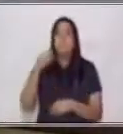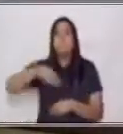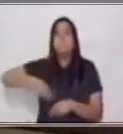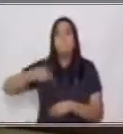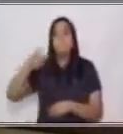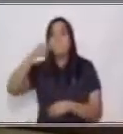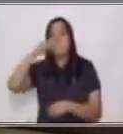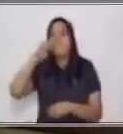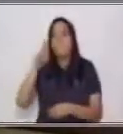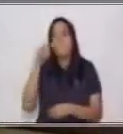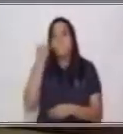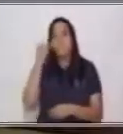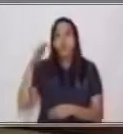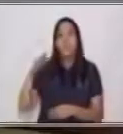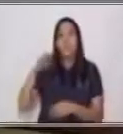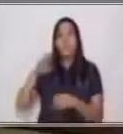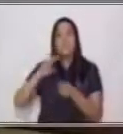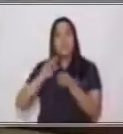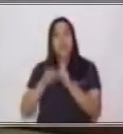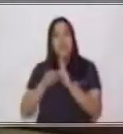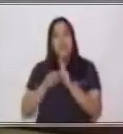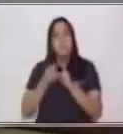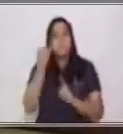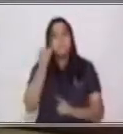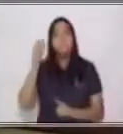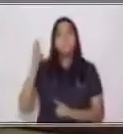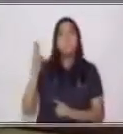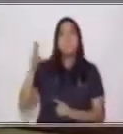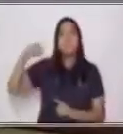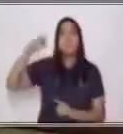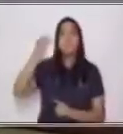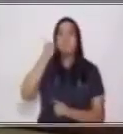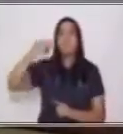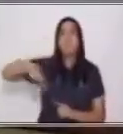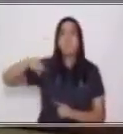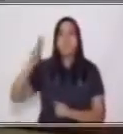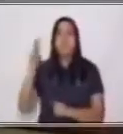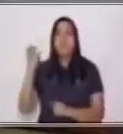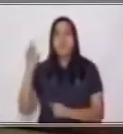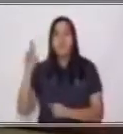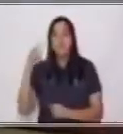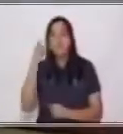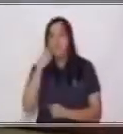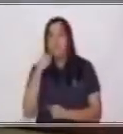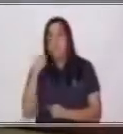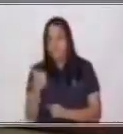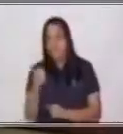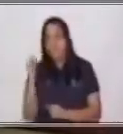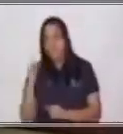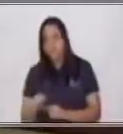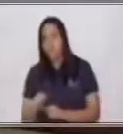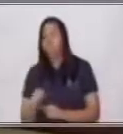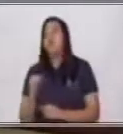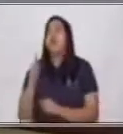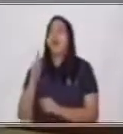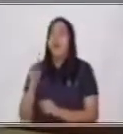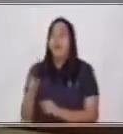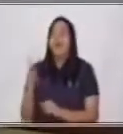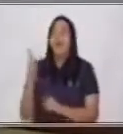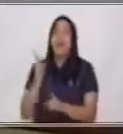16, menos 16 y 4. Ya logramos todos los ceros. Primero formamos estos